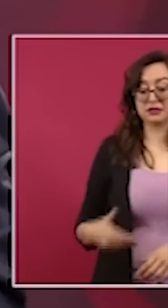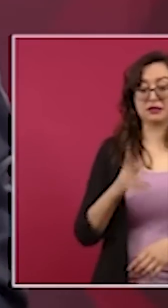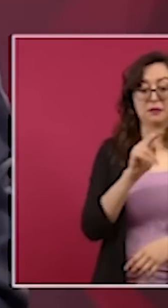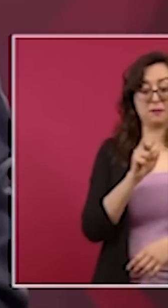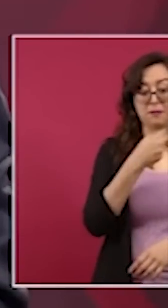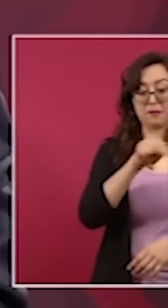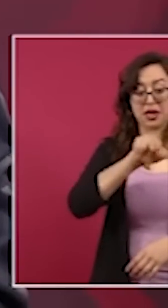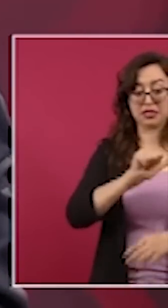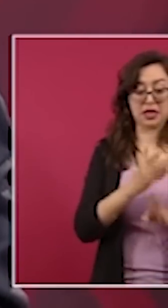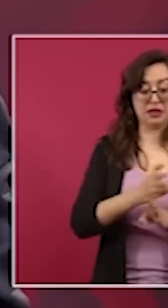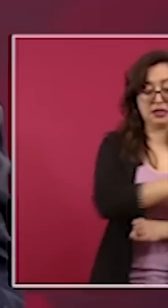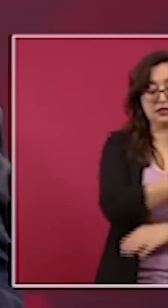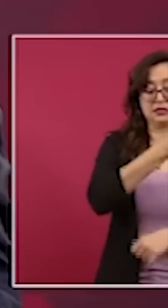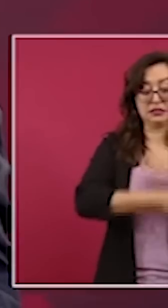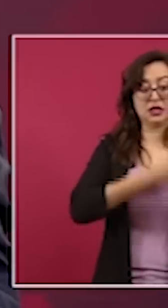al Zócalo.